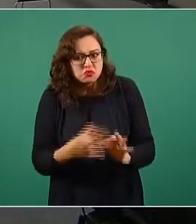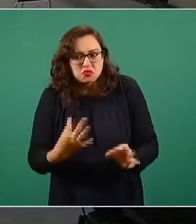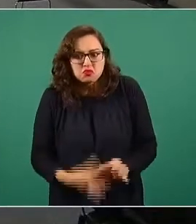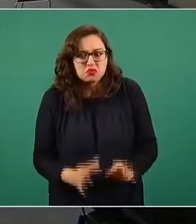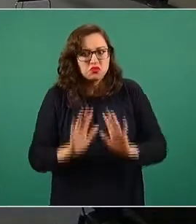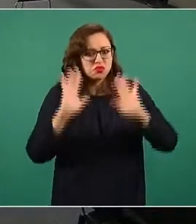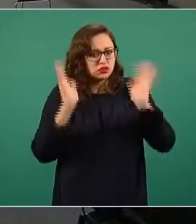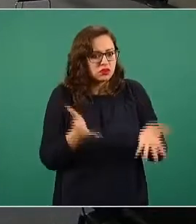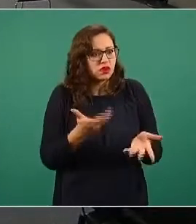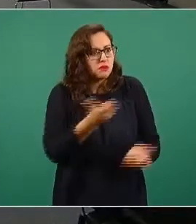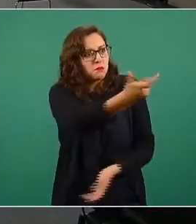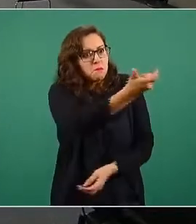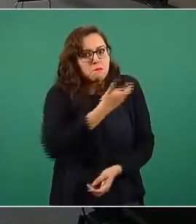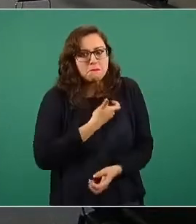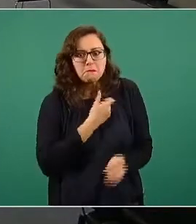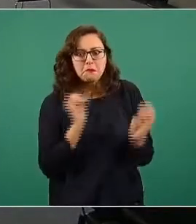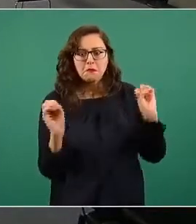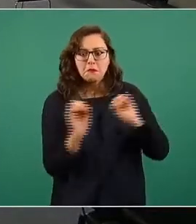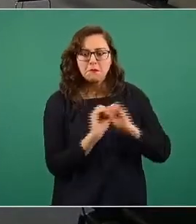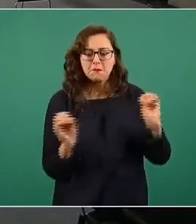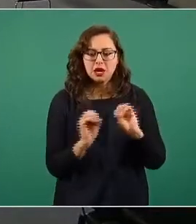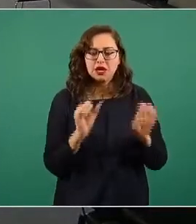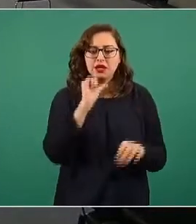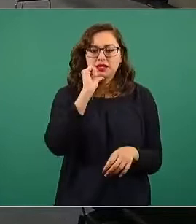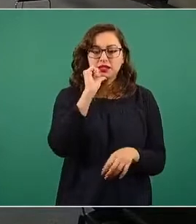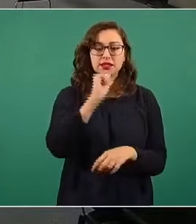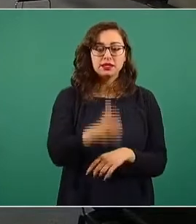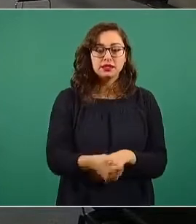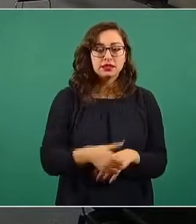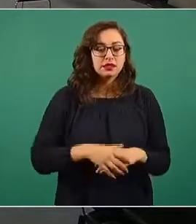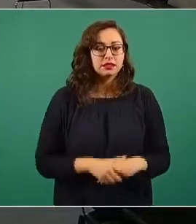tiempo, y pues no nos entregan ningún